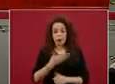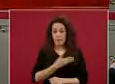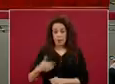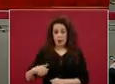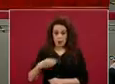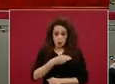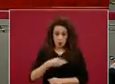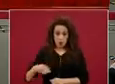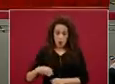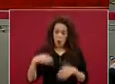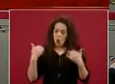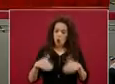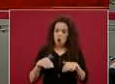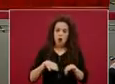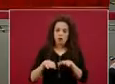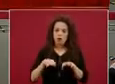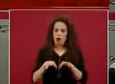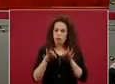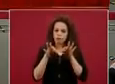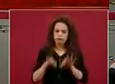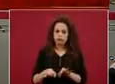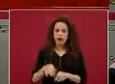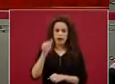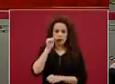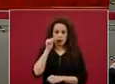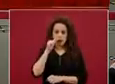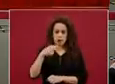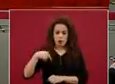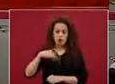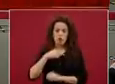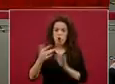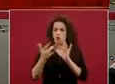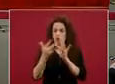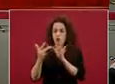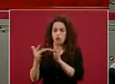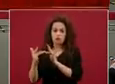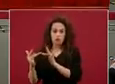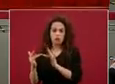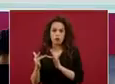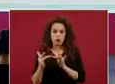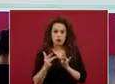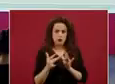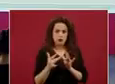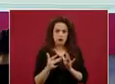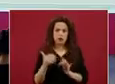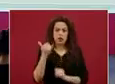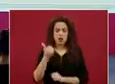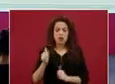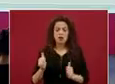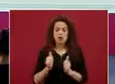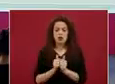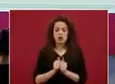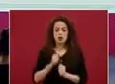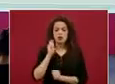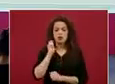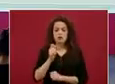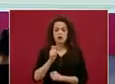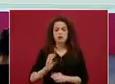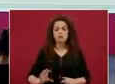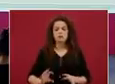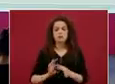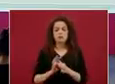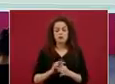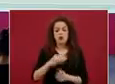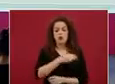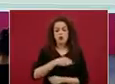presidentas municipales. Estamos en contacto con todas ellas y ellos a través de la Red Mexicana de Municipios por la Salud,